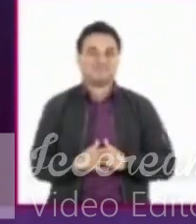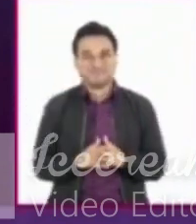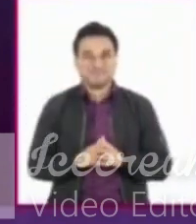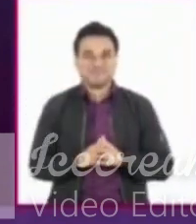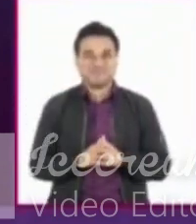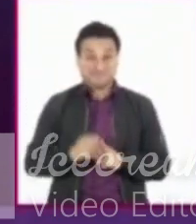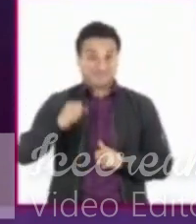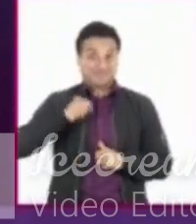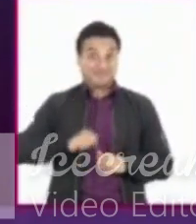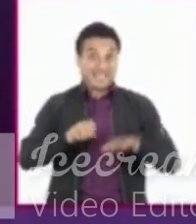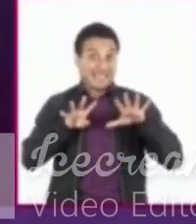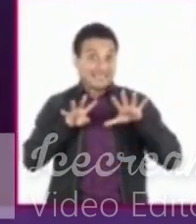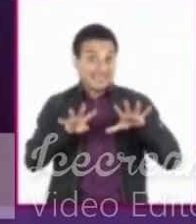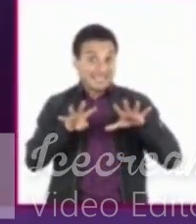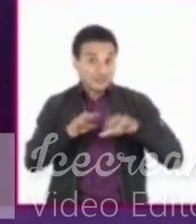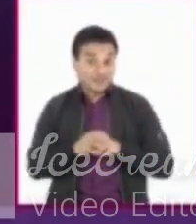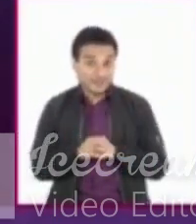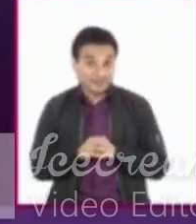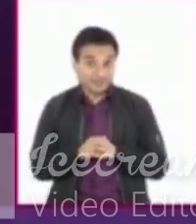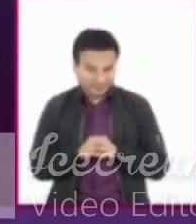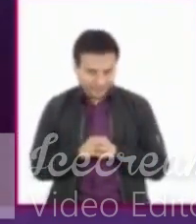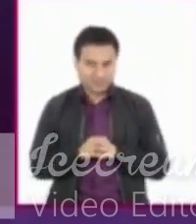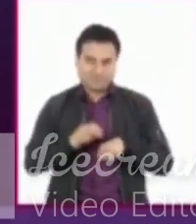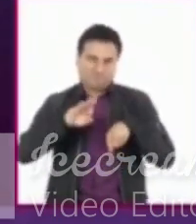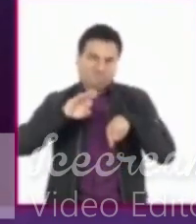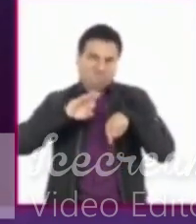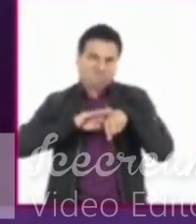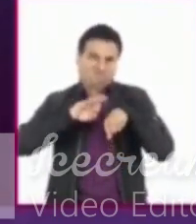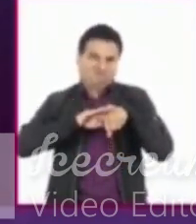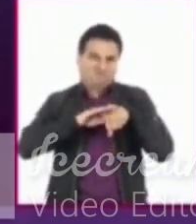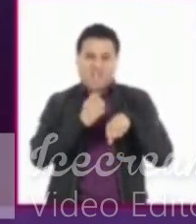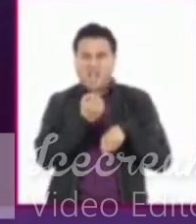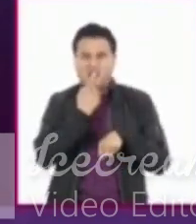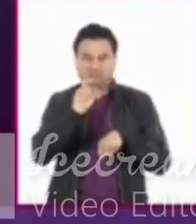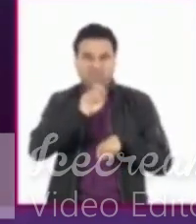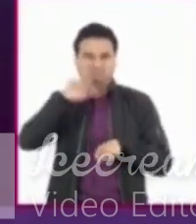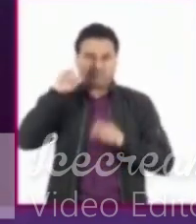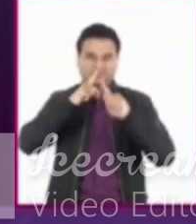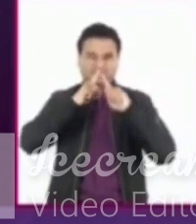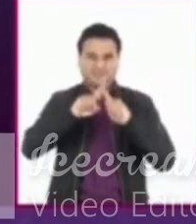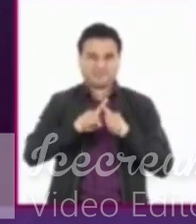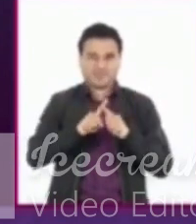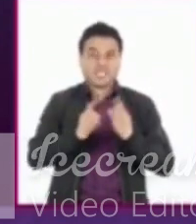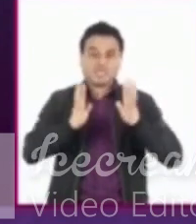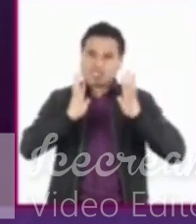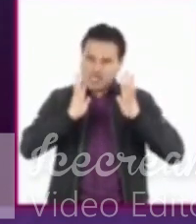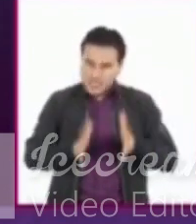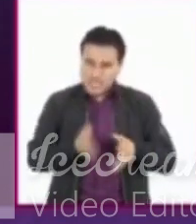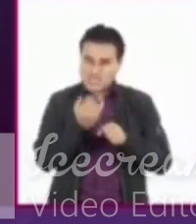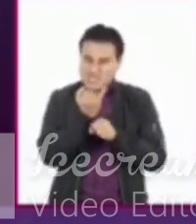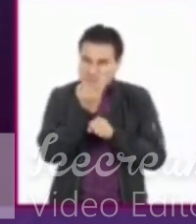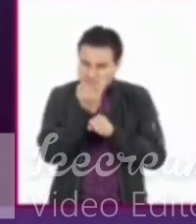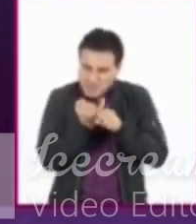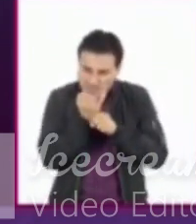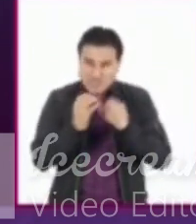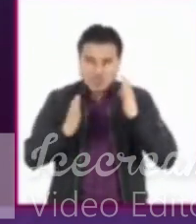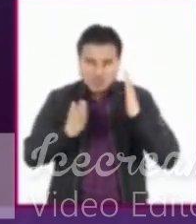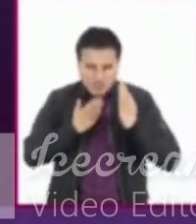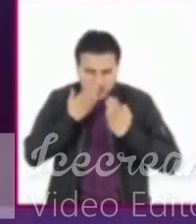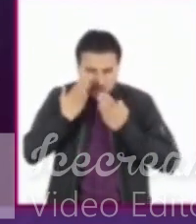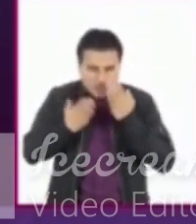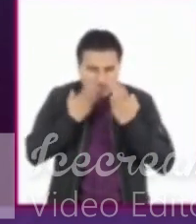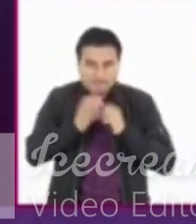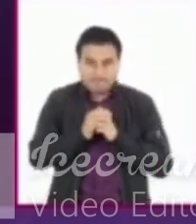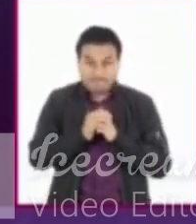En el siglo XIX, la farmacología moderna comienza con un estudio más arduo con la extracción de